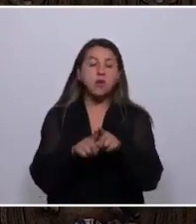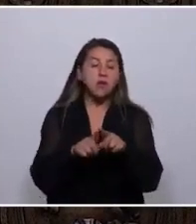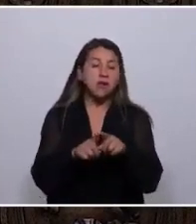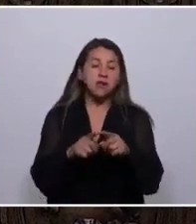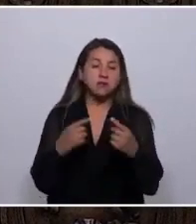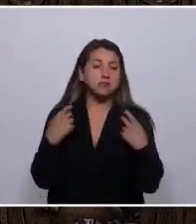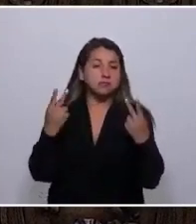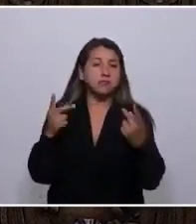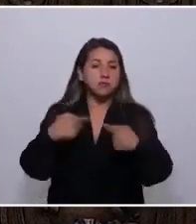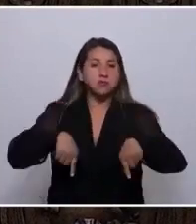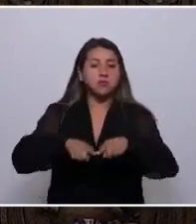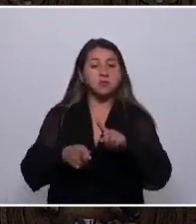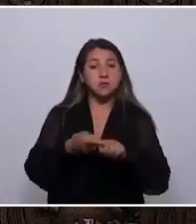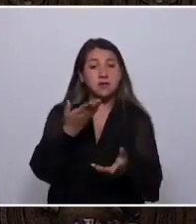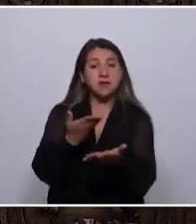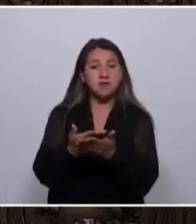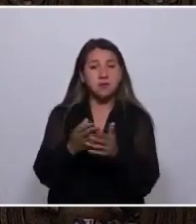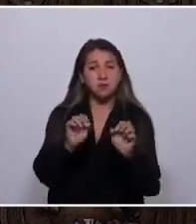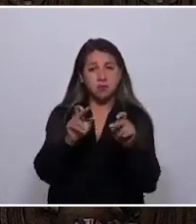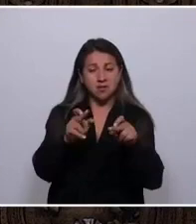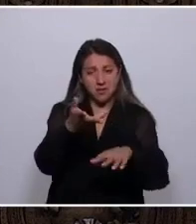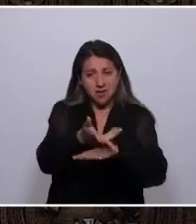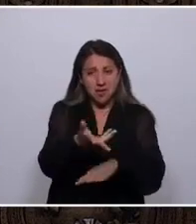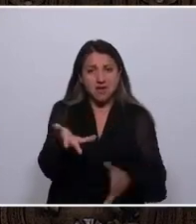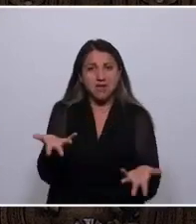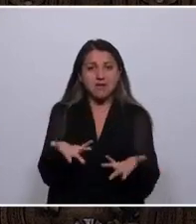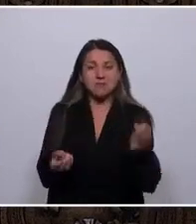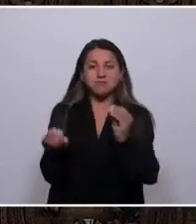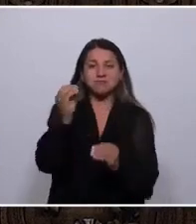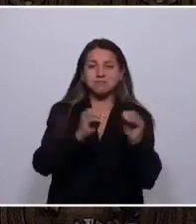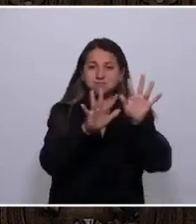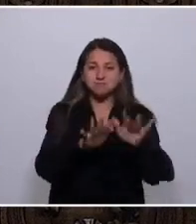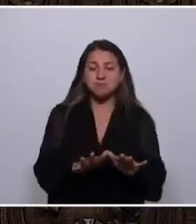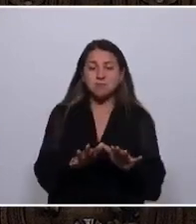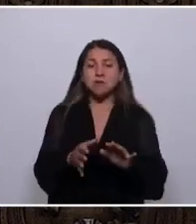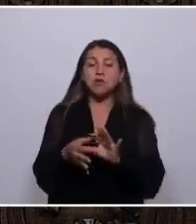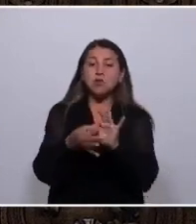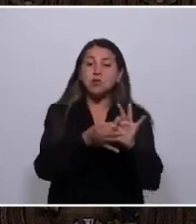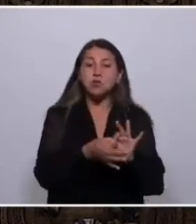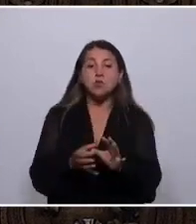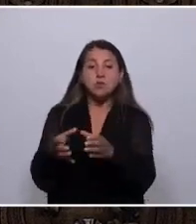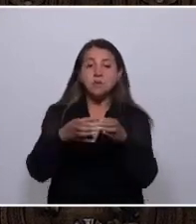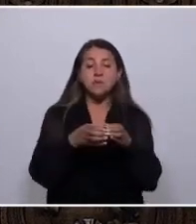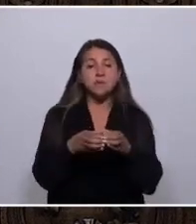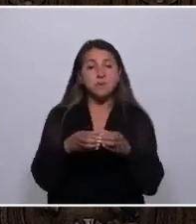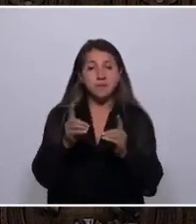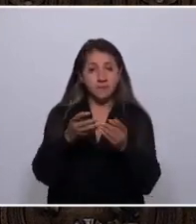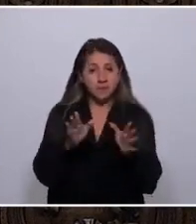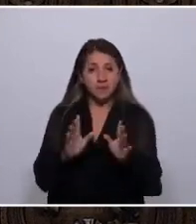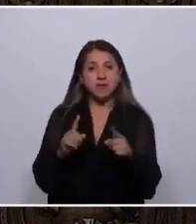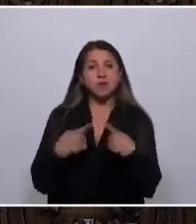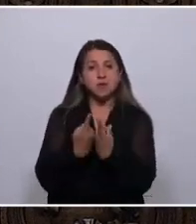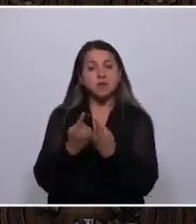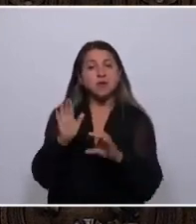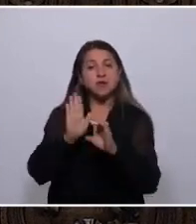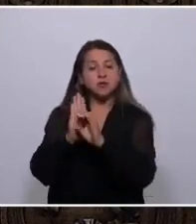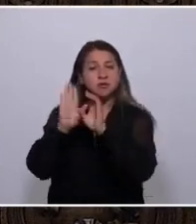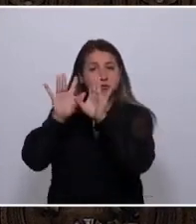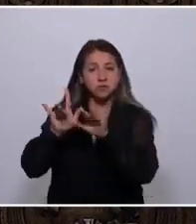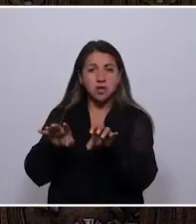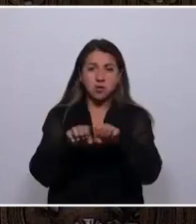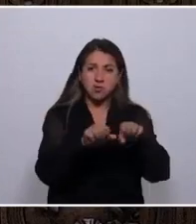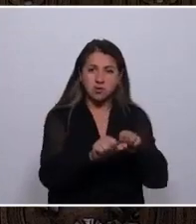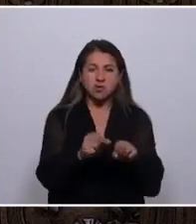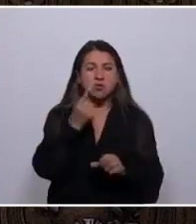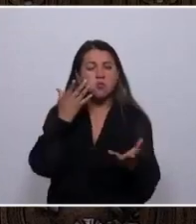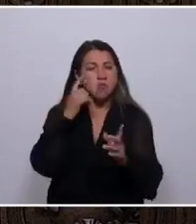Aquí, por primera vez, tenemos la posibilidad de elaborar colectiva y democráticamente nuestra Constitución y acordar qué Chile